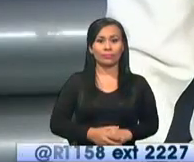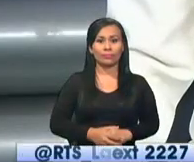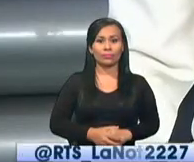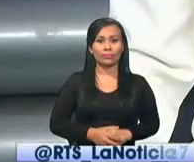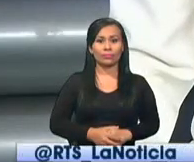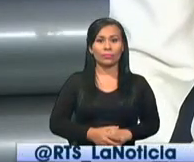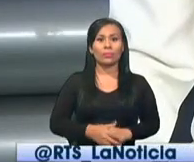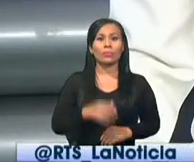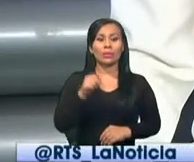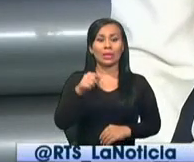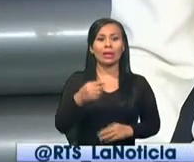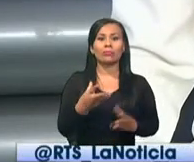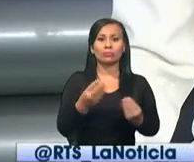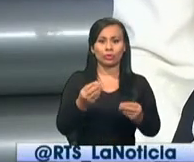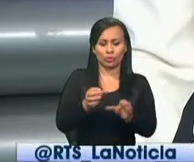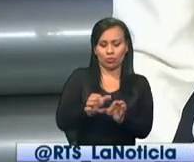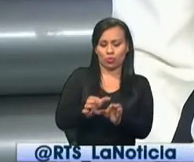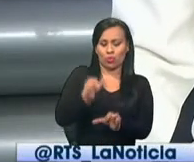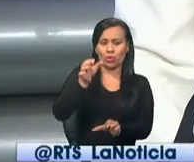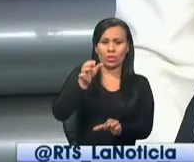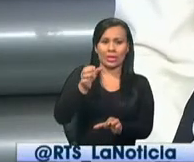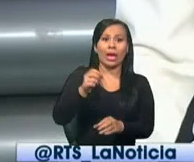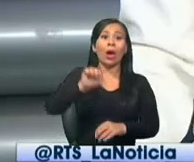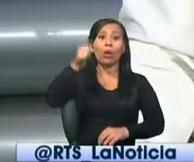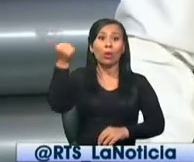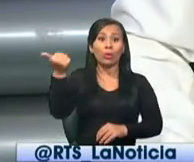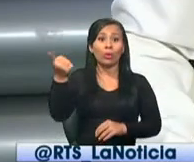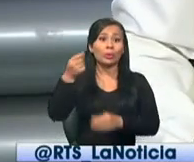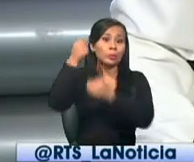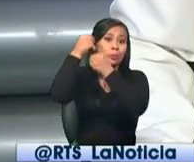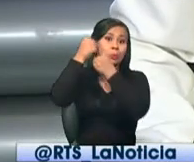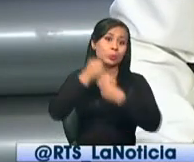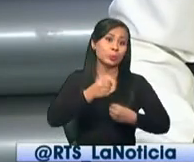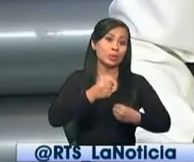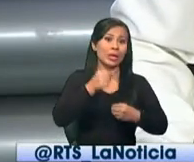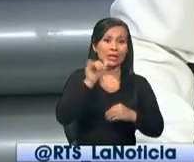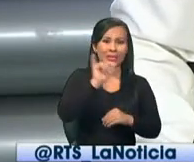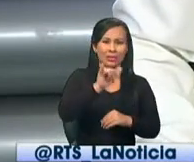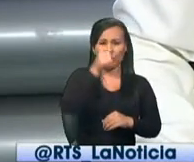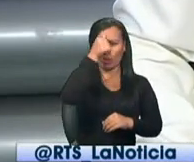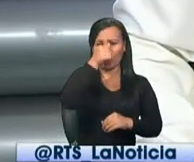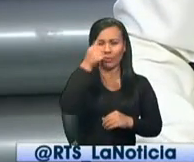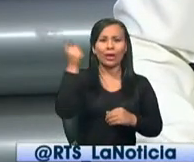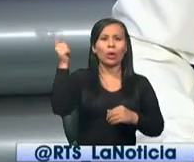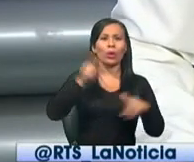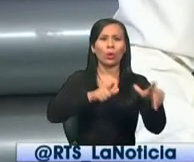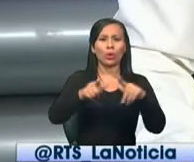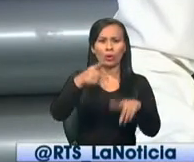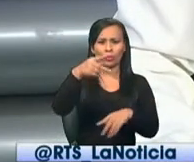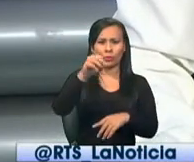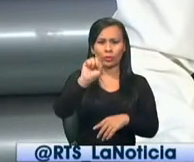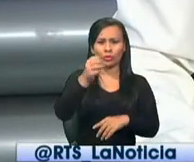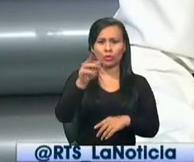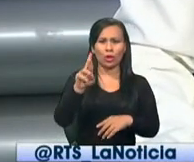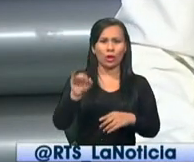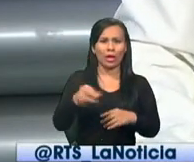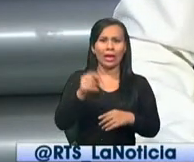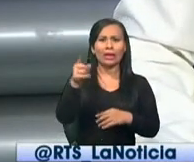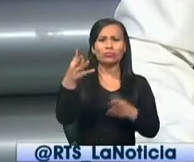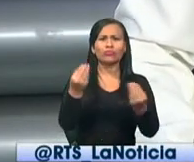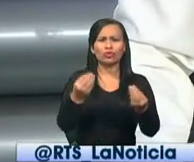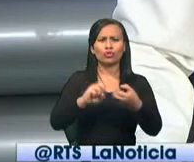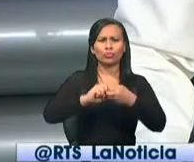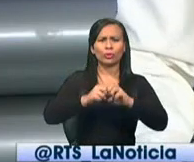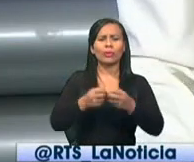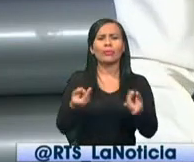El ataque con un pico de botella que sufrió una joven el pasado fin de semana causó conmoción en la parroquia Pozorja, sitio donde ocurrió la